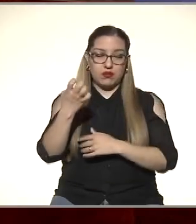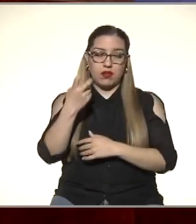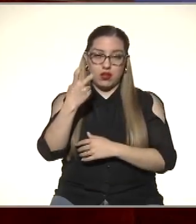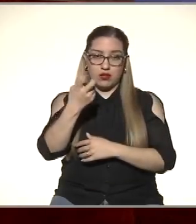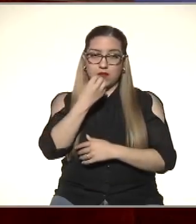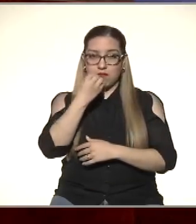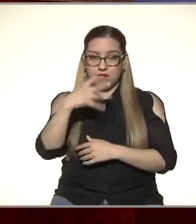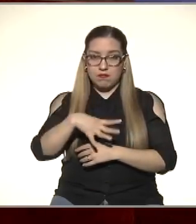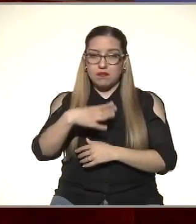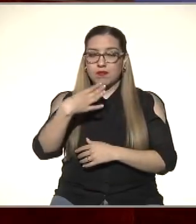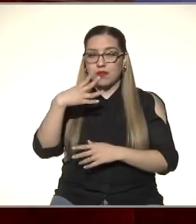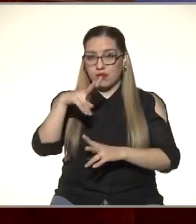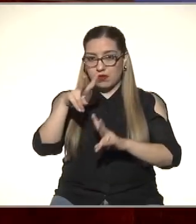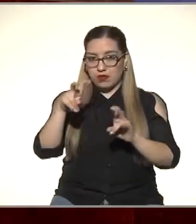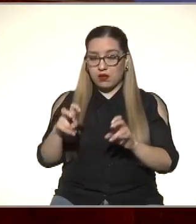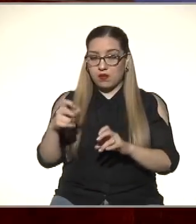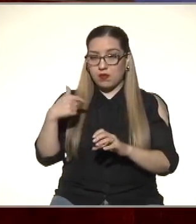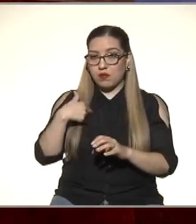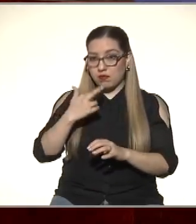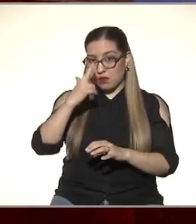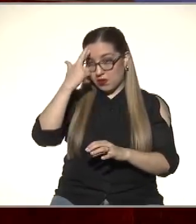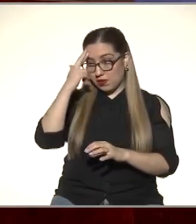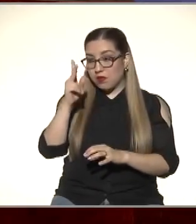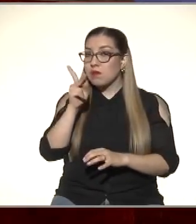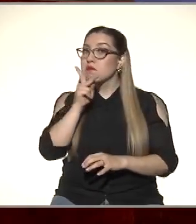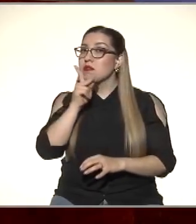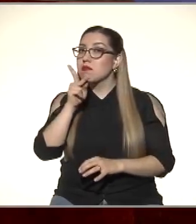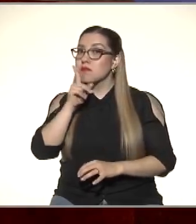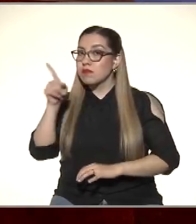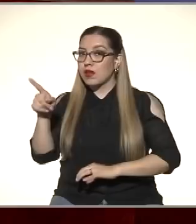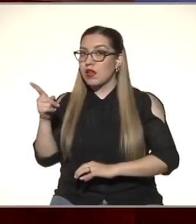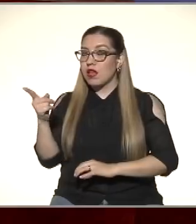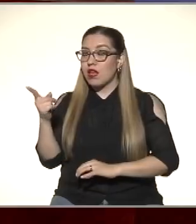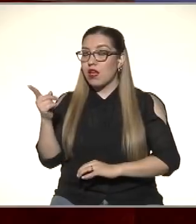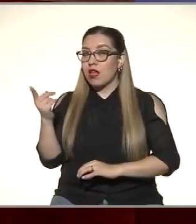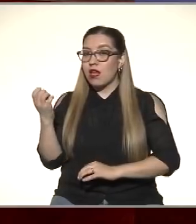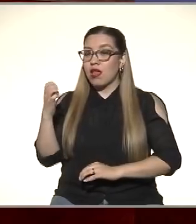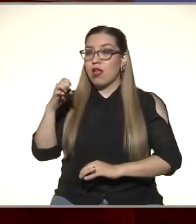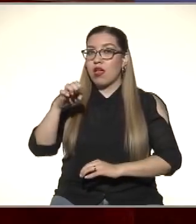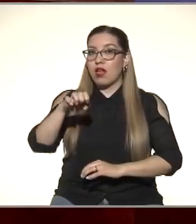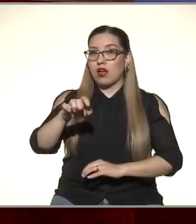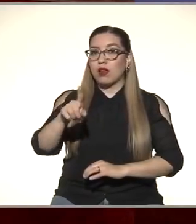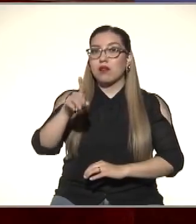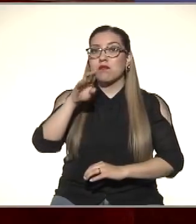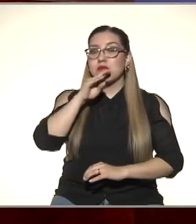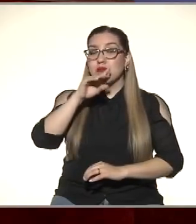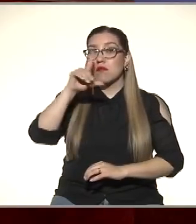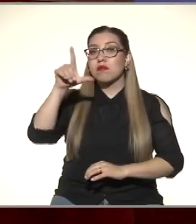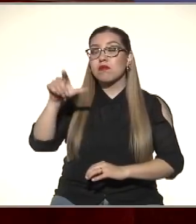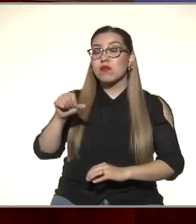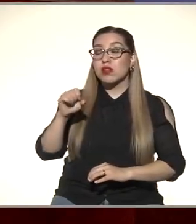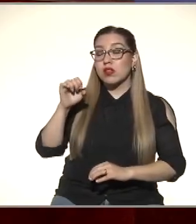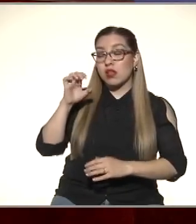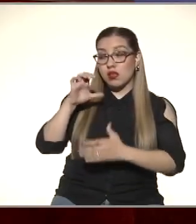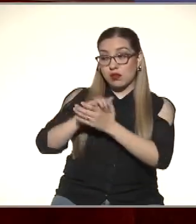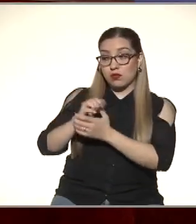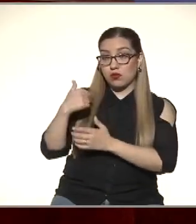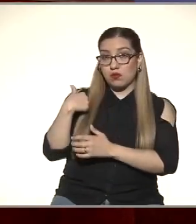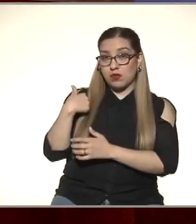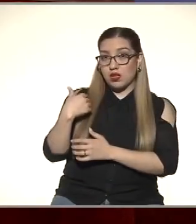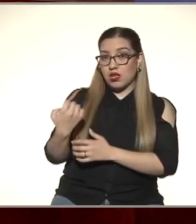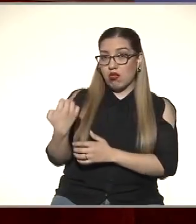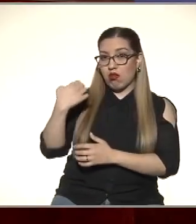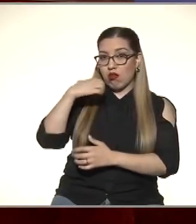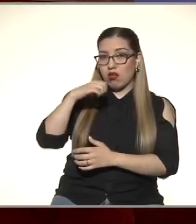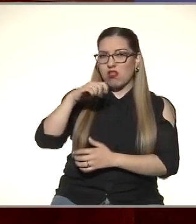mi papá hacia mi mamá, después de mi esposo hacia mí, y por vergüenza yo también fui infiel, pero me di cuenta que solo me afectó